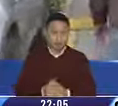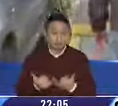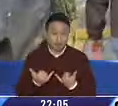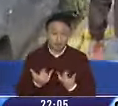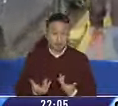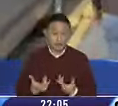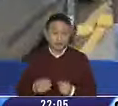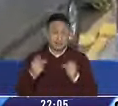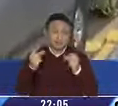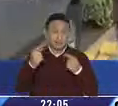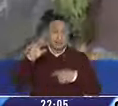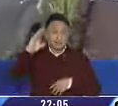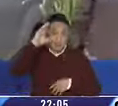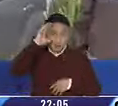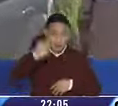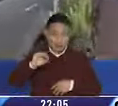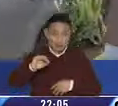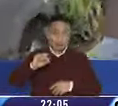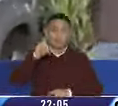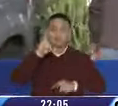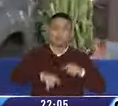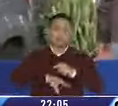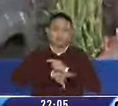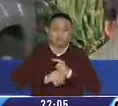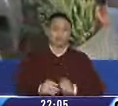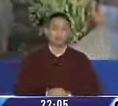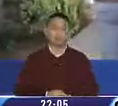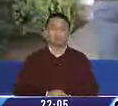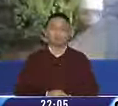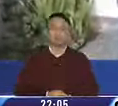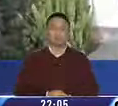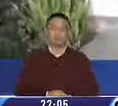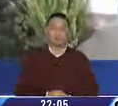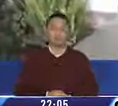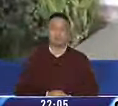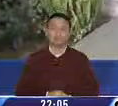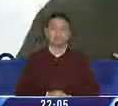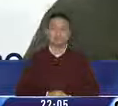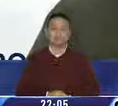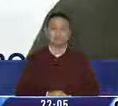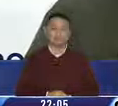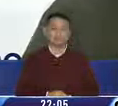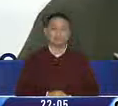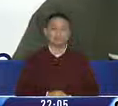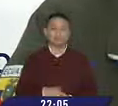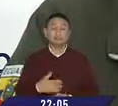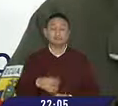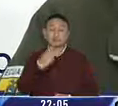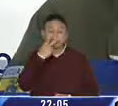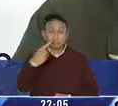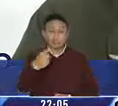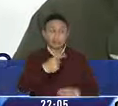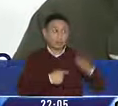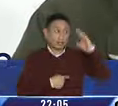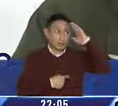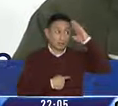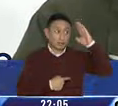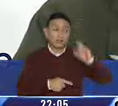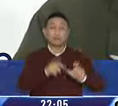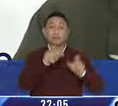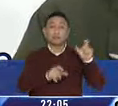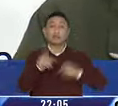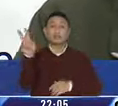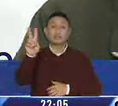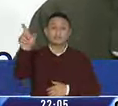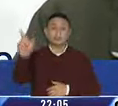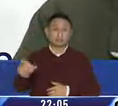intervención oportuna de agentes de la policía judicial, se evitó que fuguen con la plata. Al ver la presencia policial, estos ciudadanos